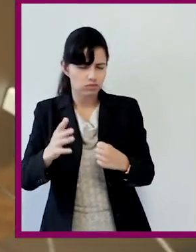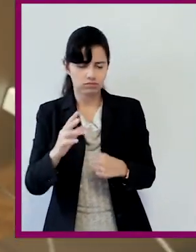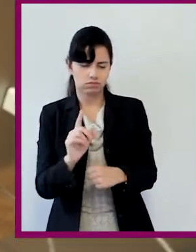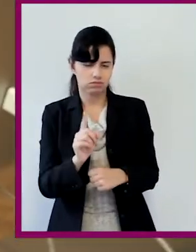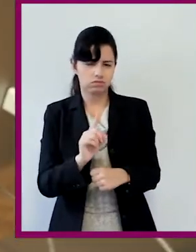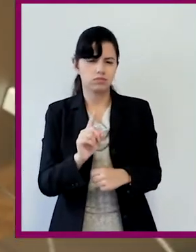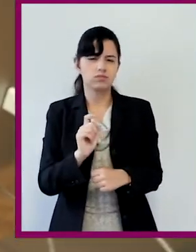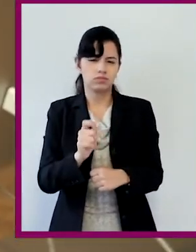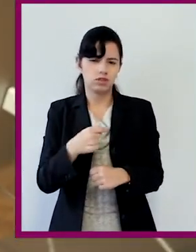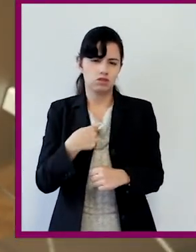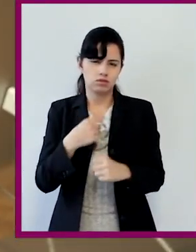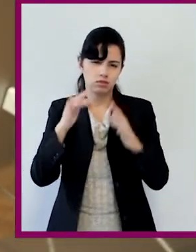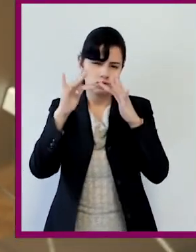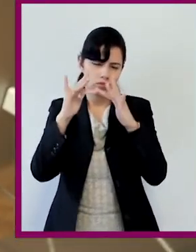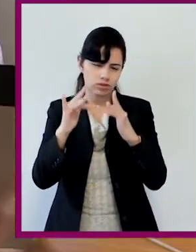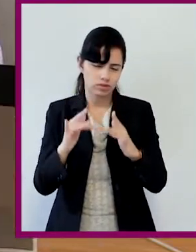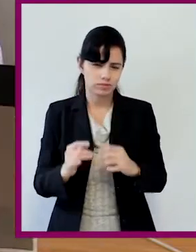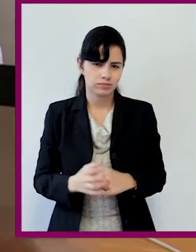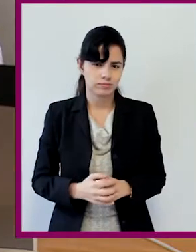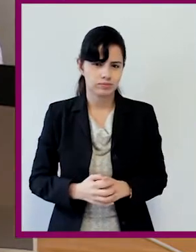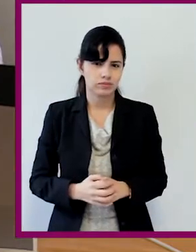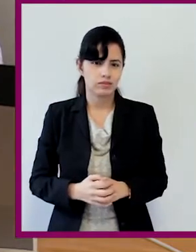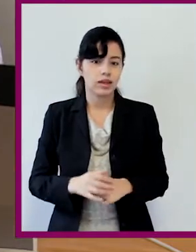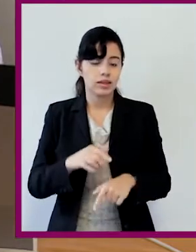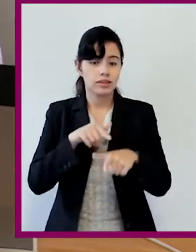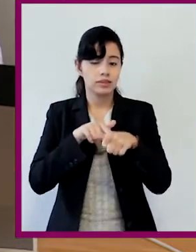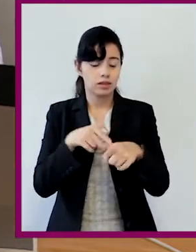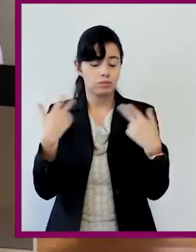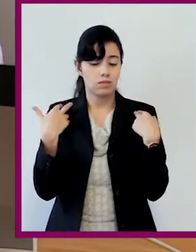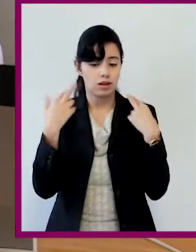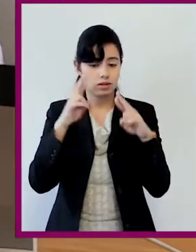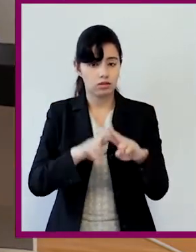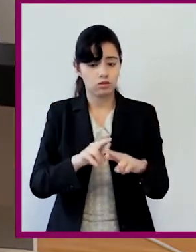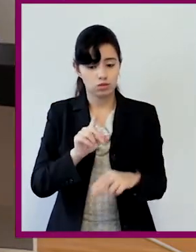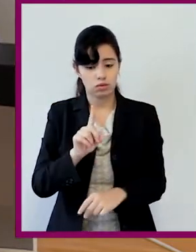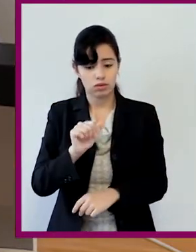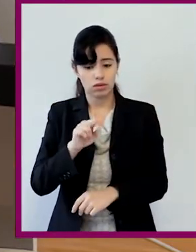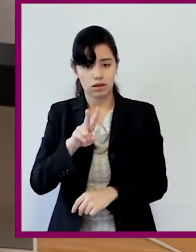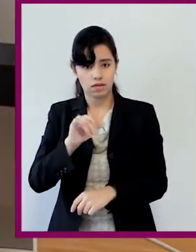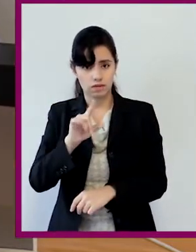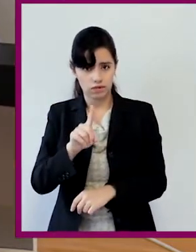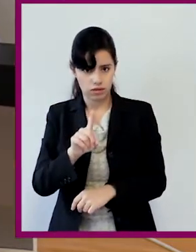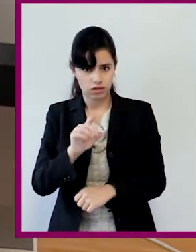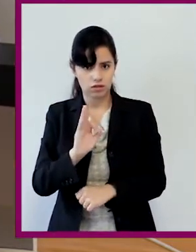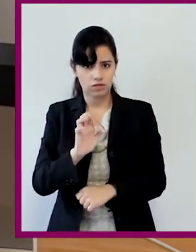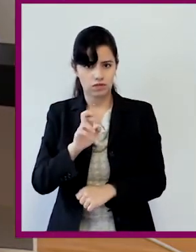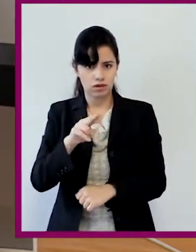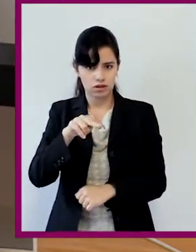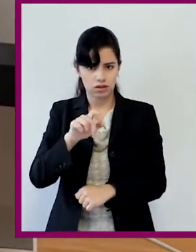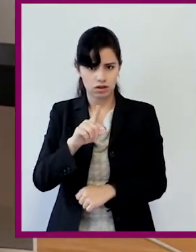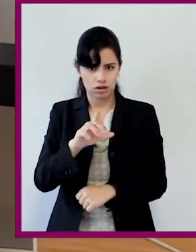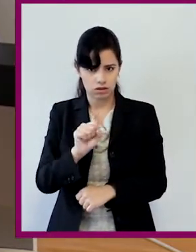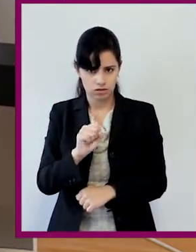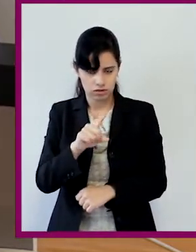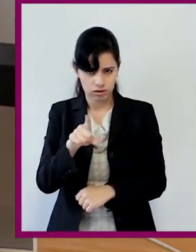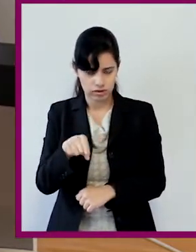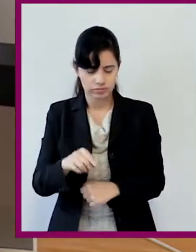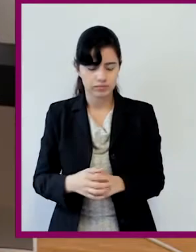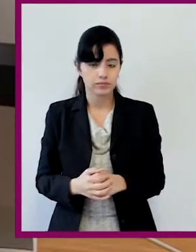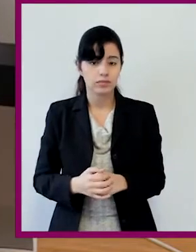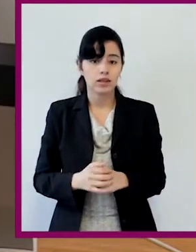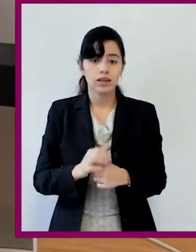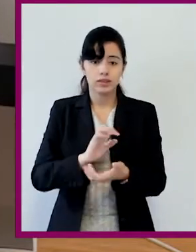Seguimos con el maestro David Fernández. No todas las formas de discriminación se corresponden con las desigualdades. Hablemos de